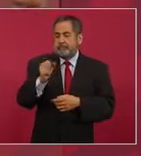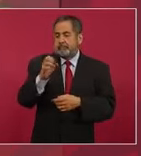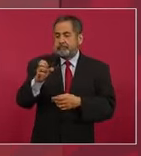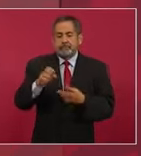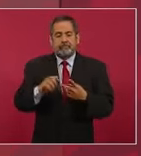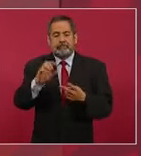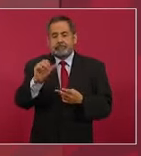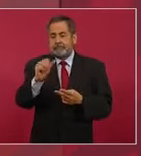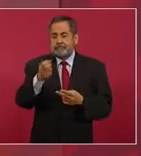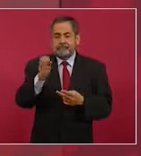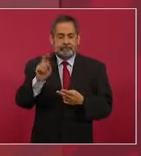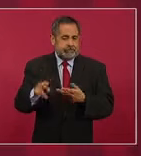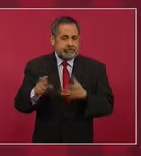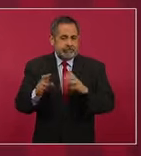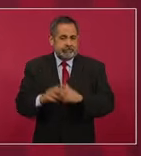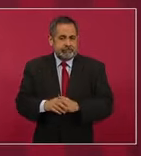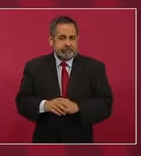Aguilar Camín,